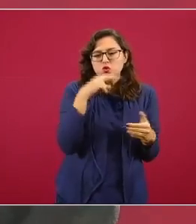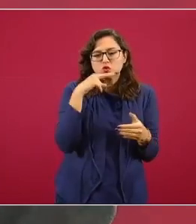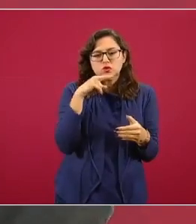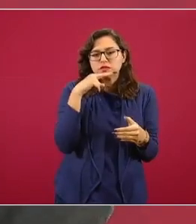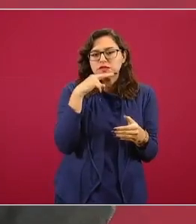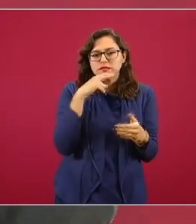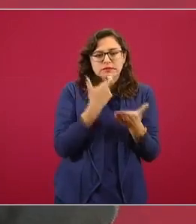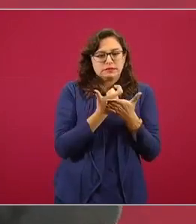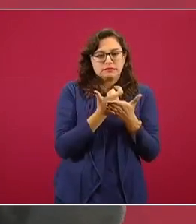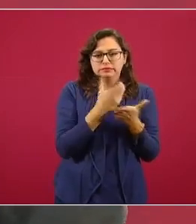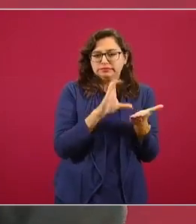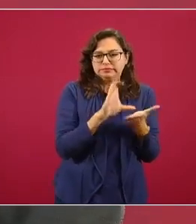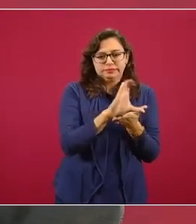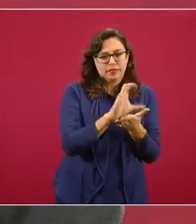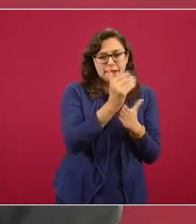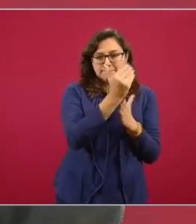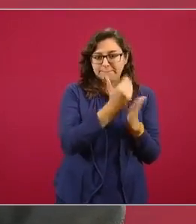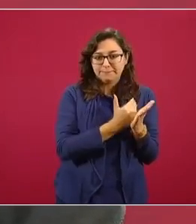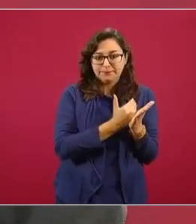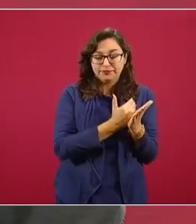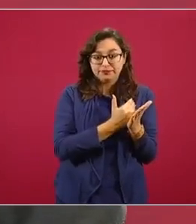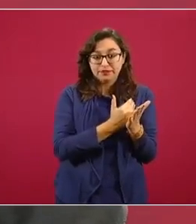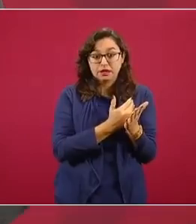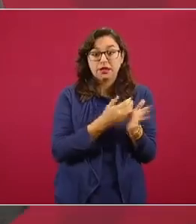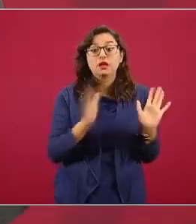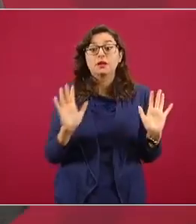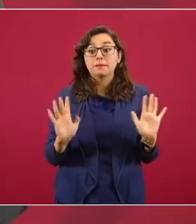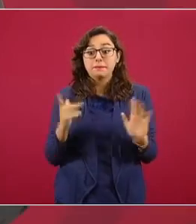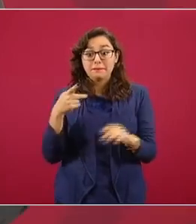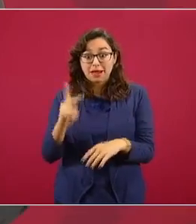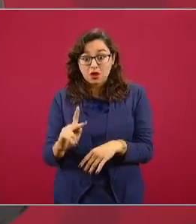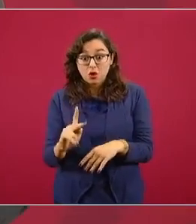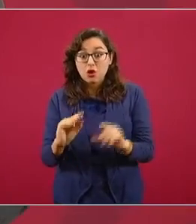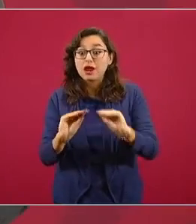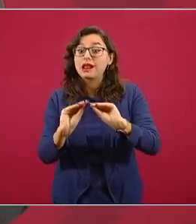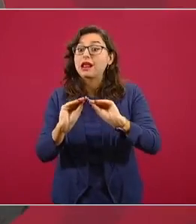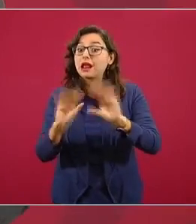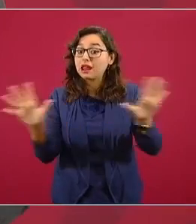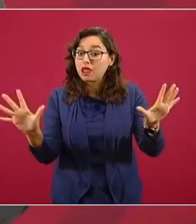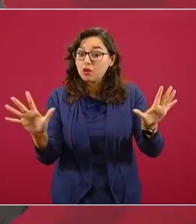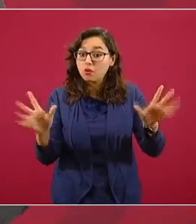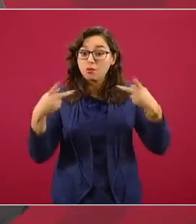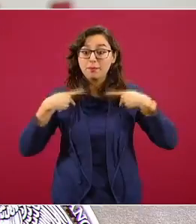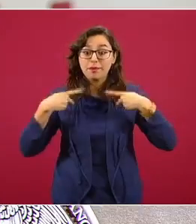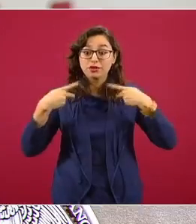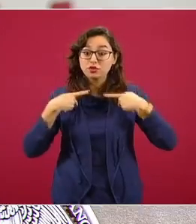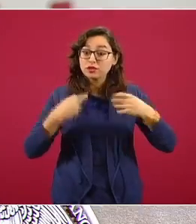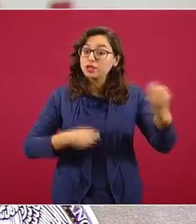a, todos van a recibir, todos